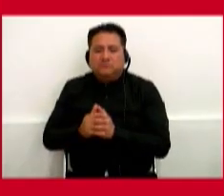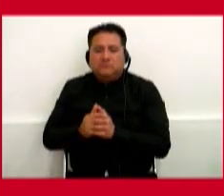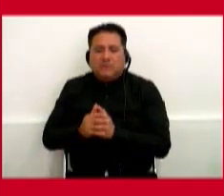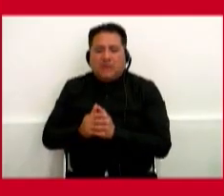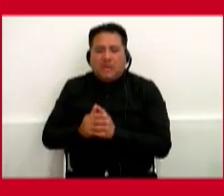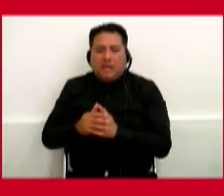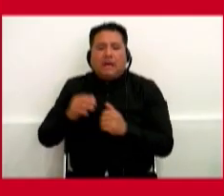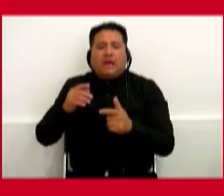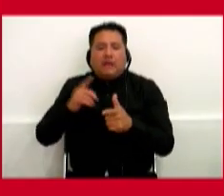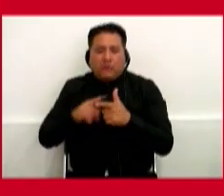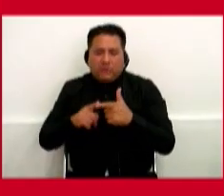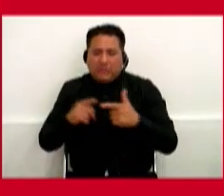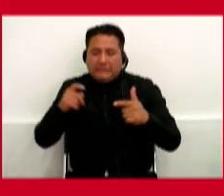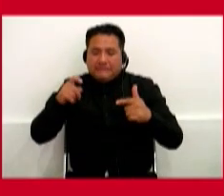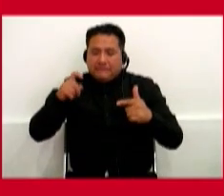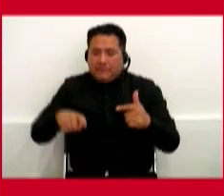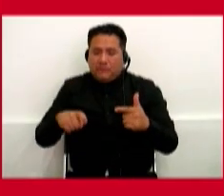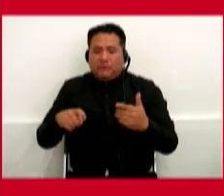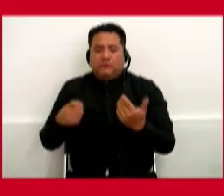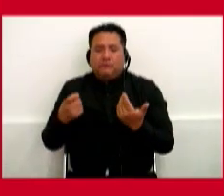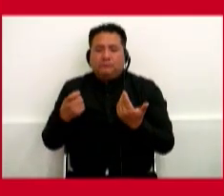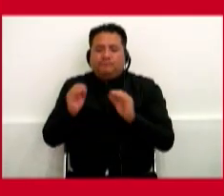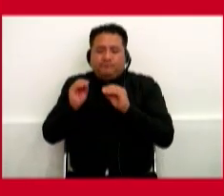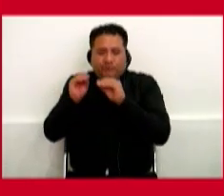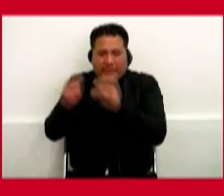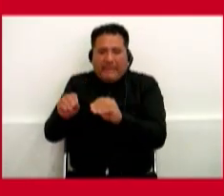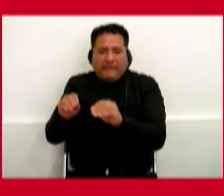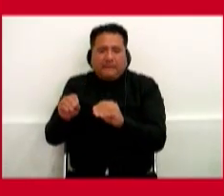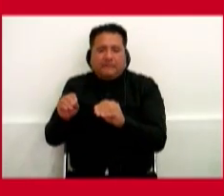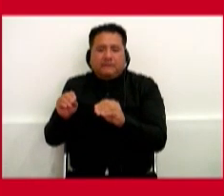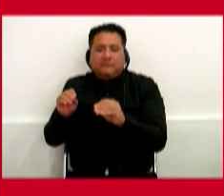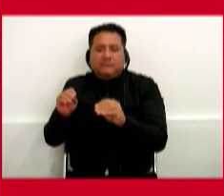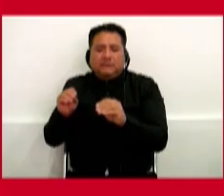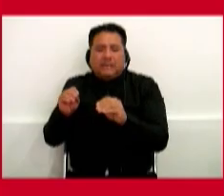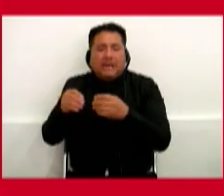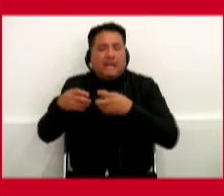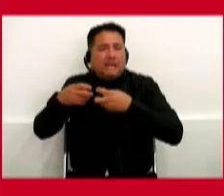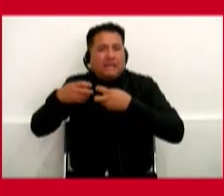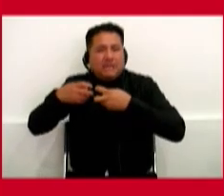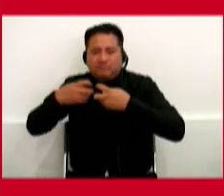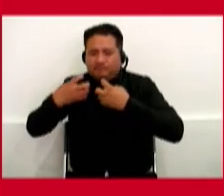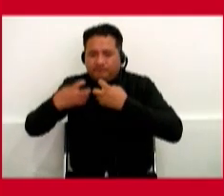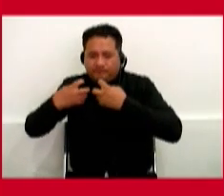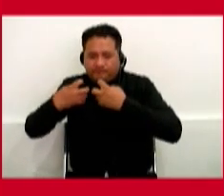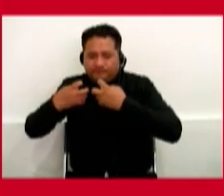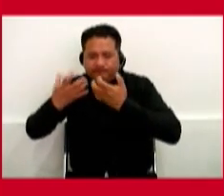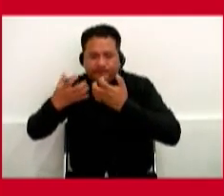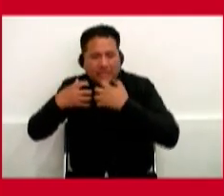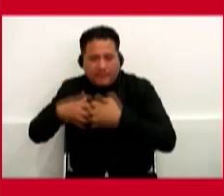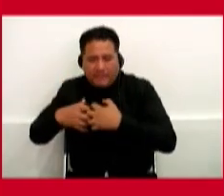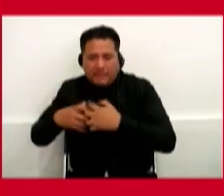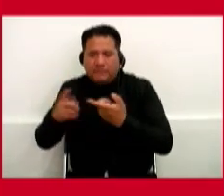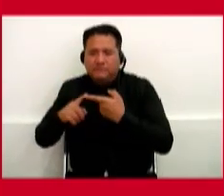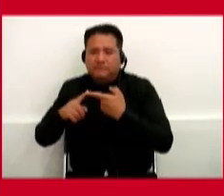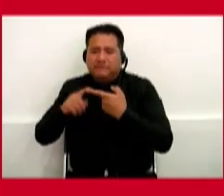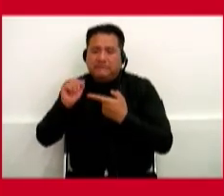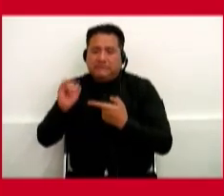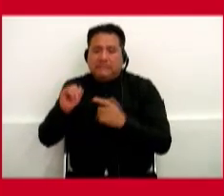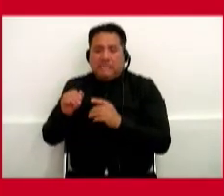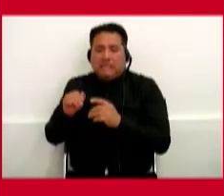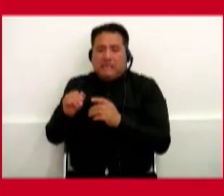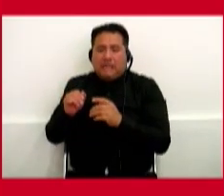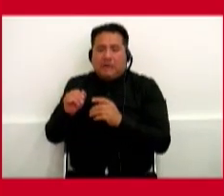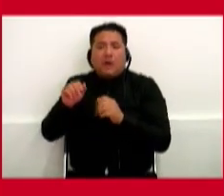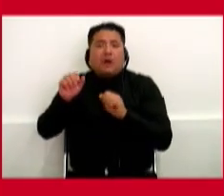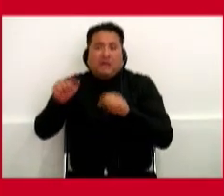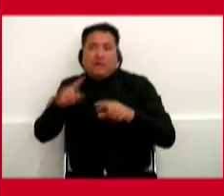nosotros también establecer o verificar si los mecanismos, las variables y los parámetros relevantes están siendo considerados.